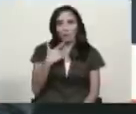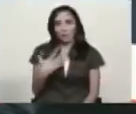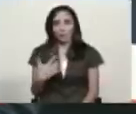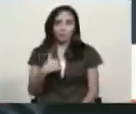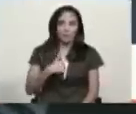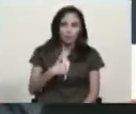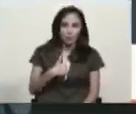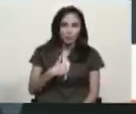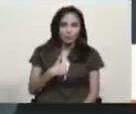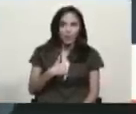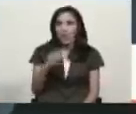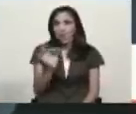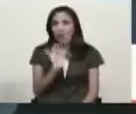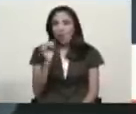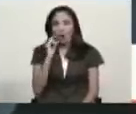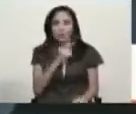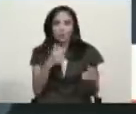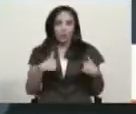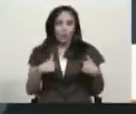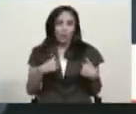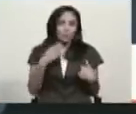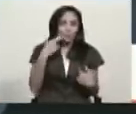¿O es que yo vengo de sangre azul?